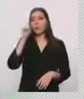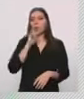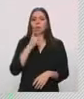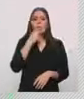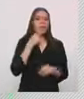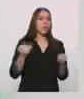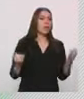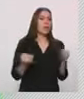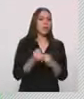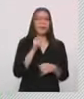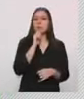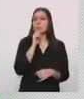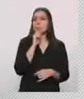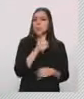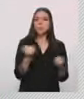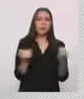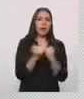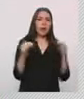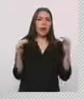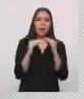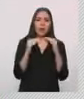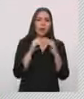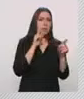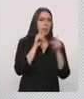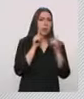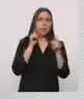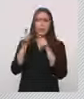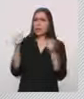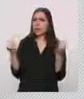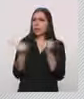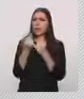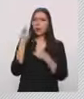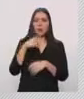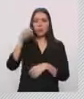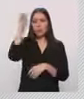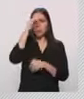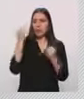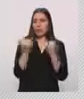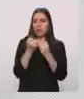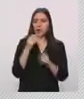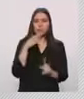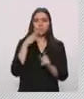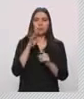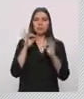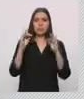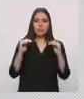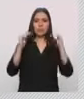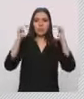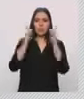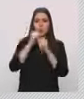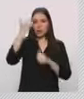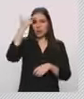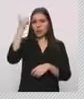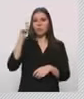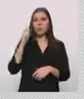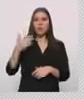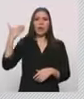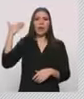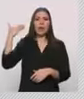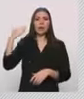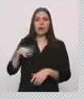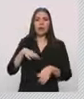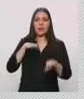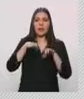crítica severa, álgida, aguda, ácida si quieren, pero desde el punto de vista objetivo, es decir, a partir del trabajo que hayan tenido previamente. Y desde